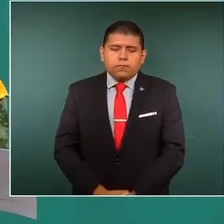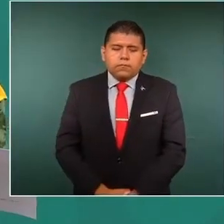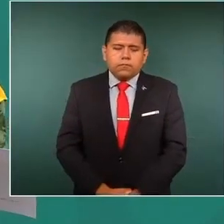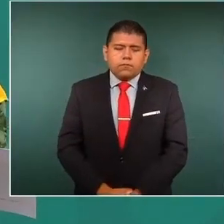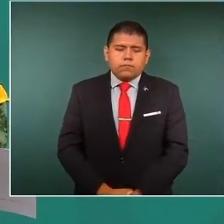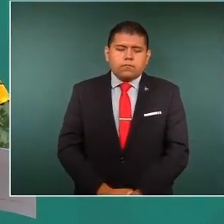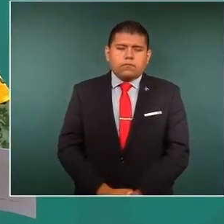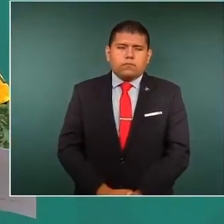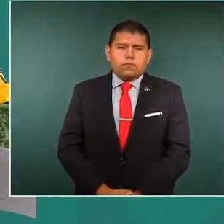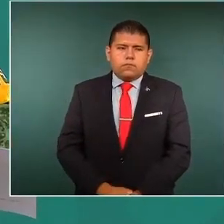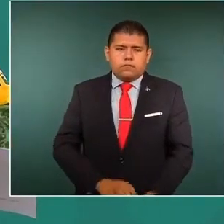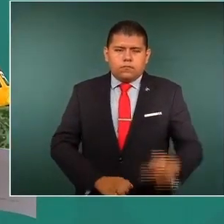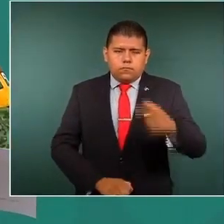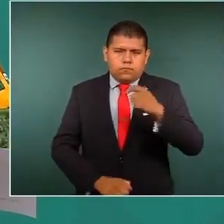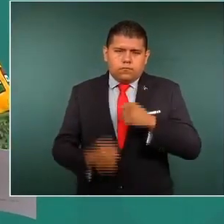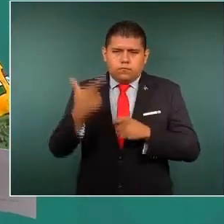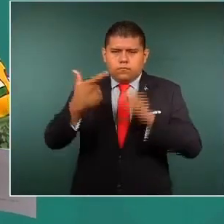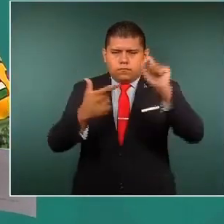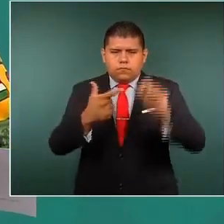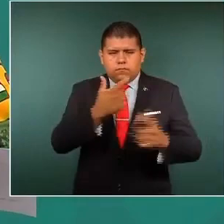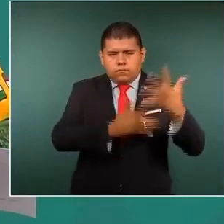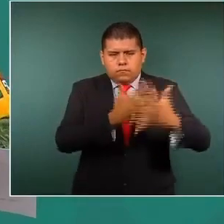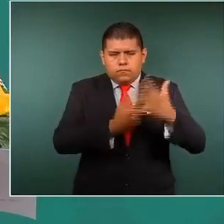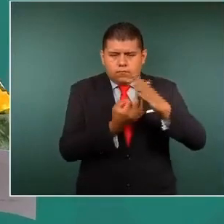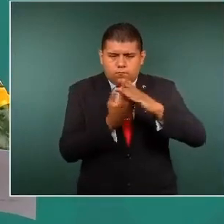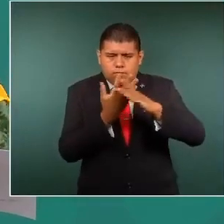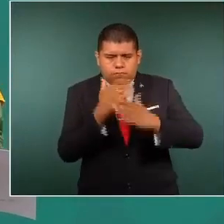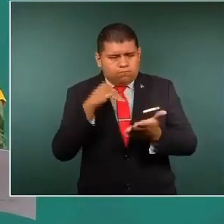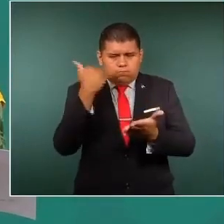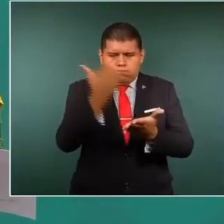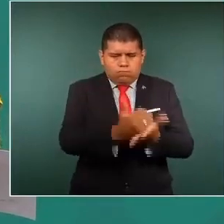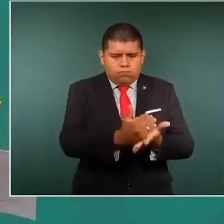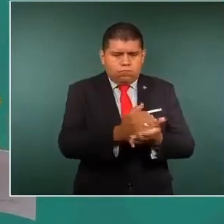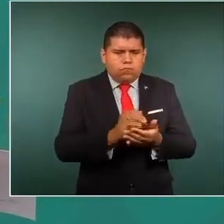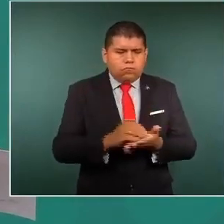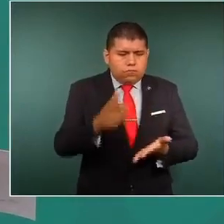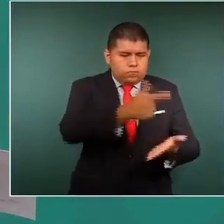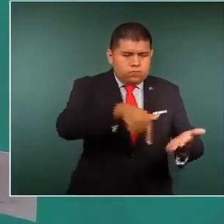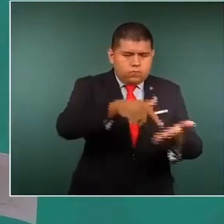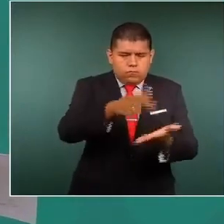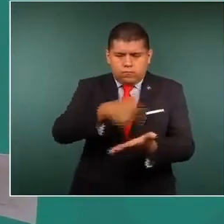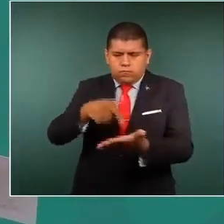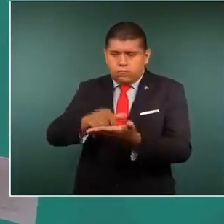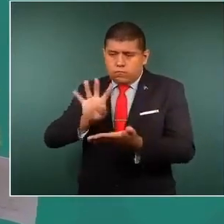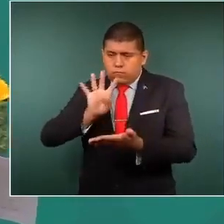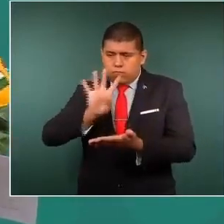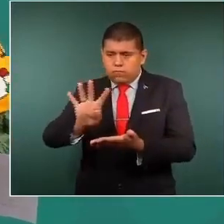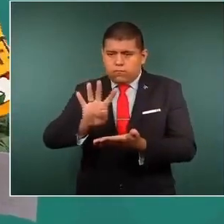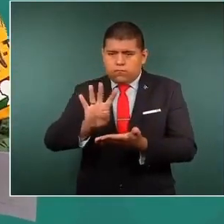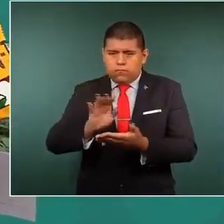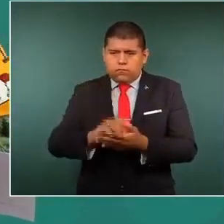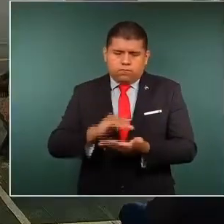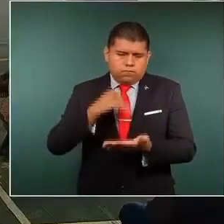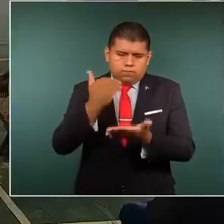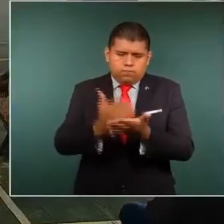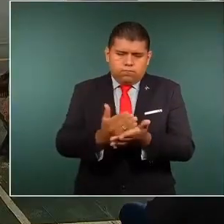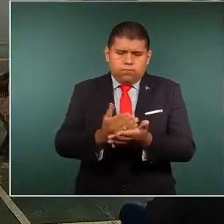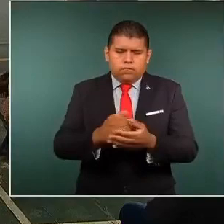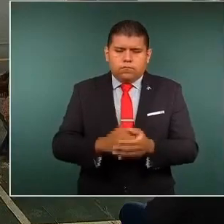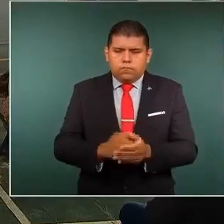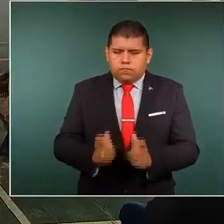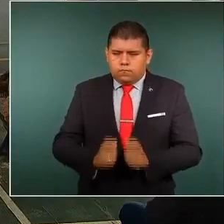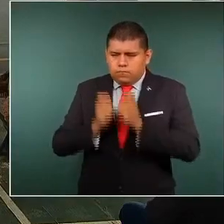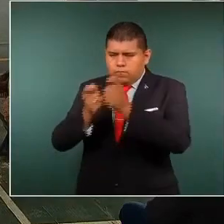A las 7:15 se culminan todas las diligencias en los cuatro inmuebles y se entrega la responsabilidad a